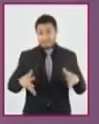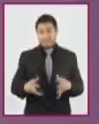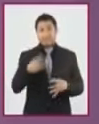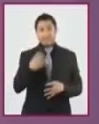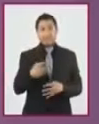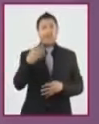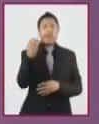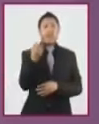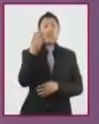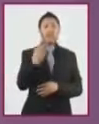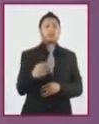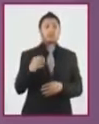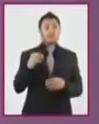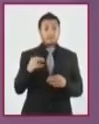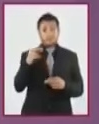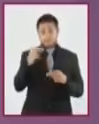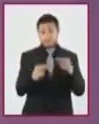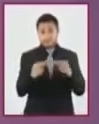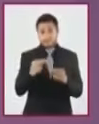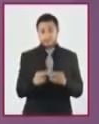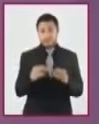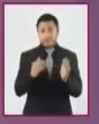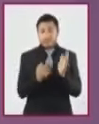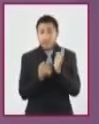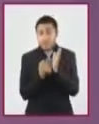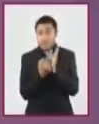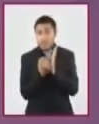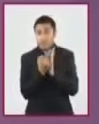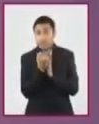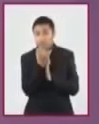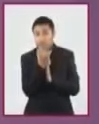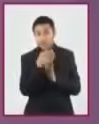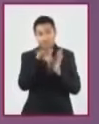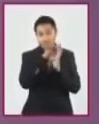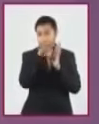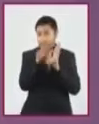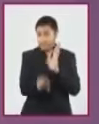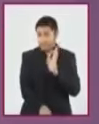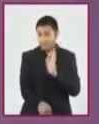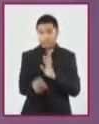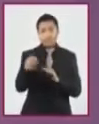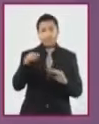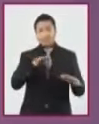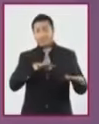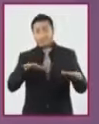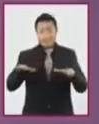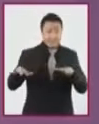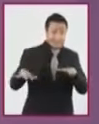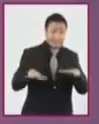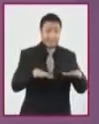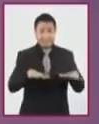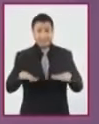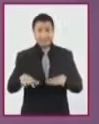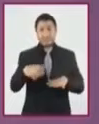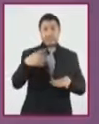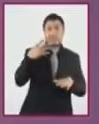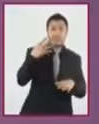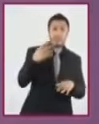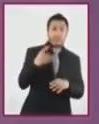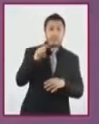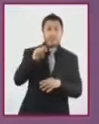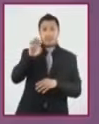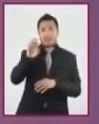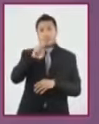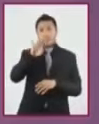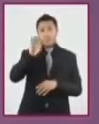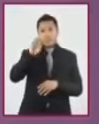9 grados, que crecen de forma potencial. Por ejemplo, un terremoto magnitud 4 no significa